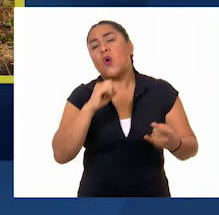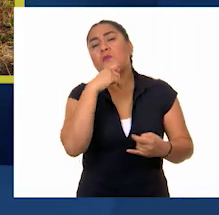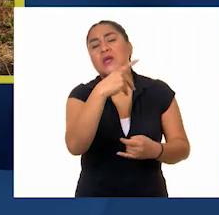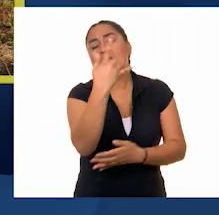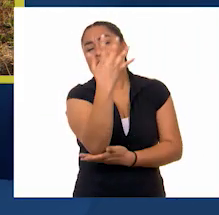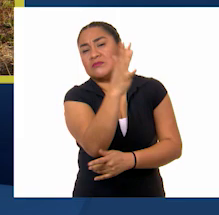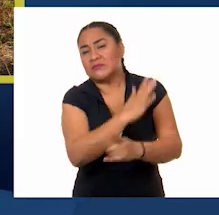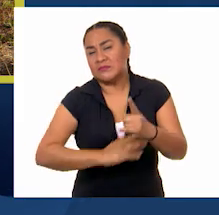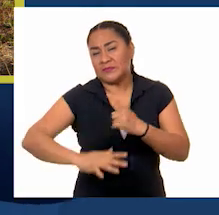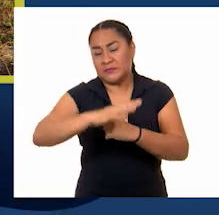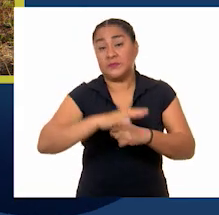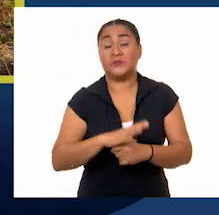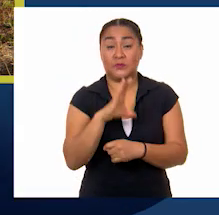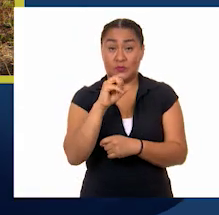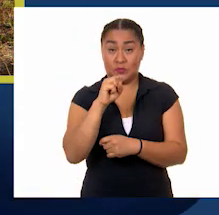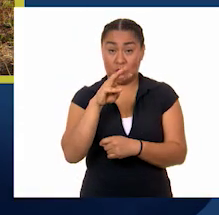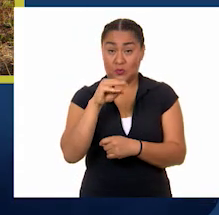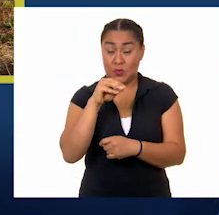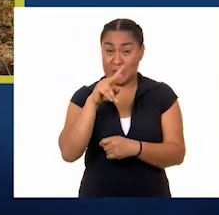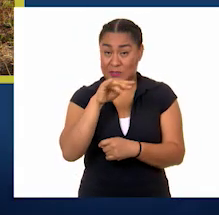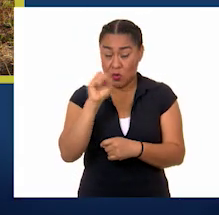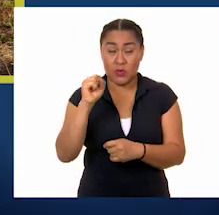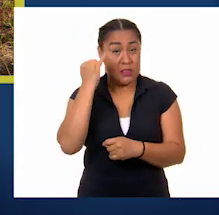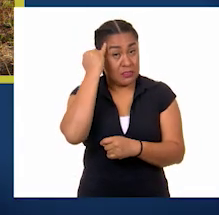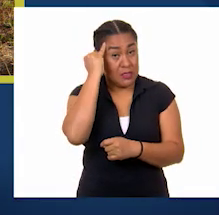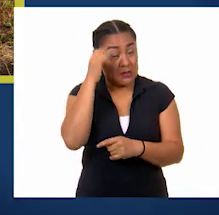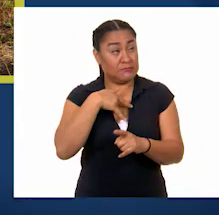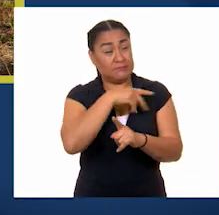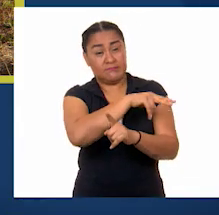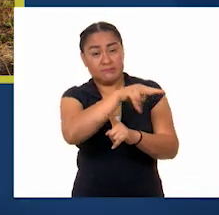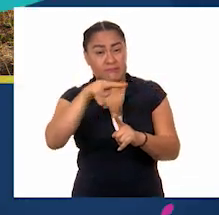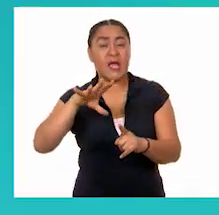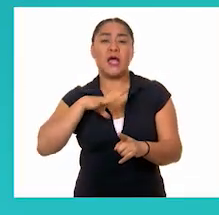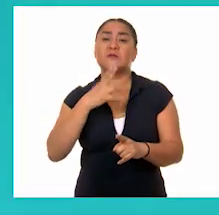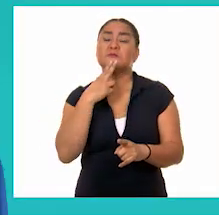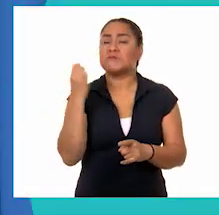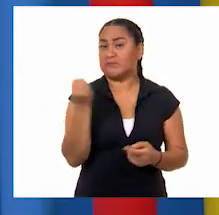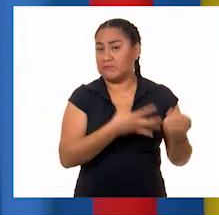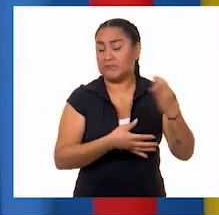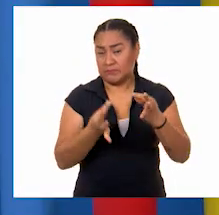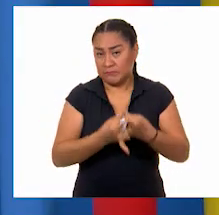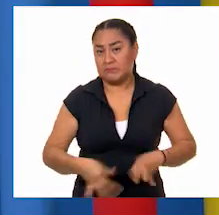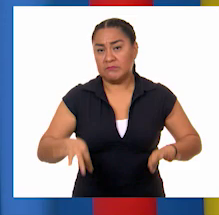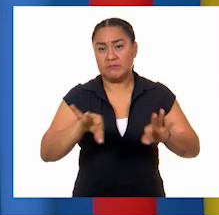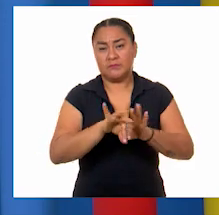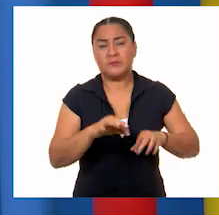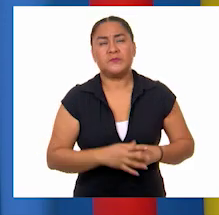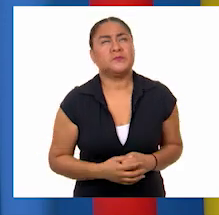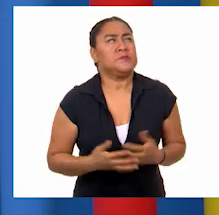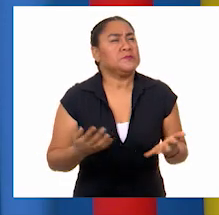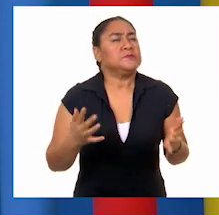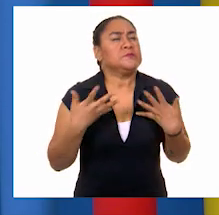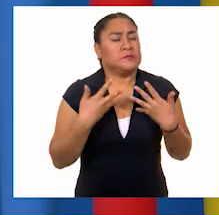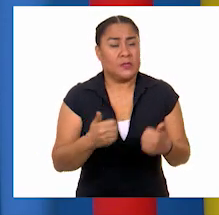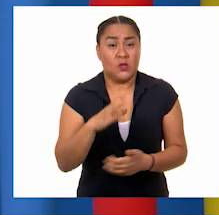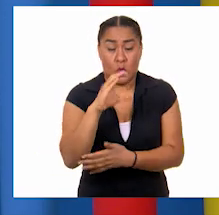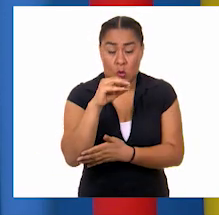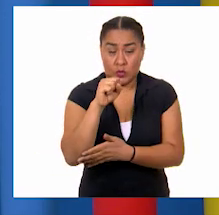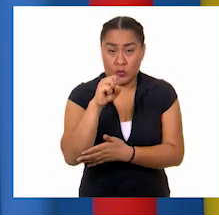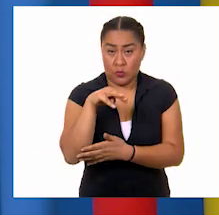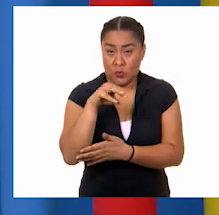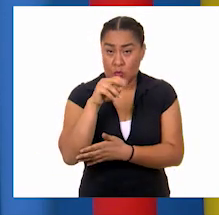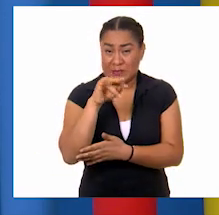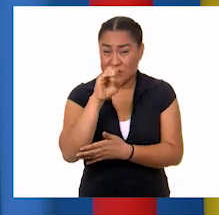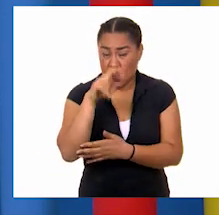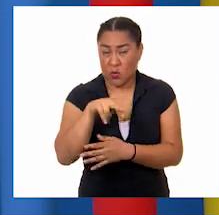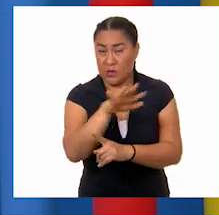Las cosmovisiones indígenas comparten muchos elementos esenciales. quiere decir que la cosmovisión está presente